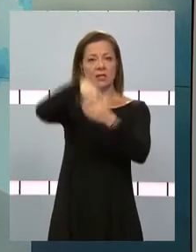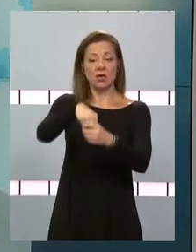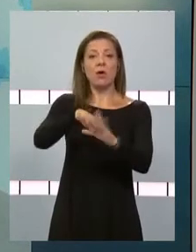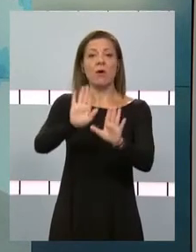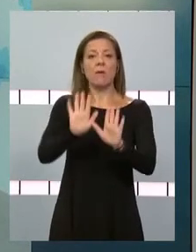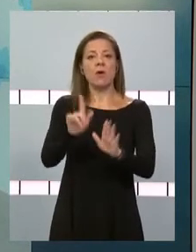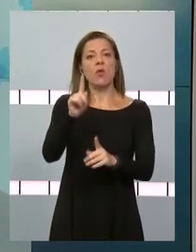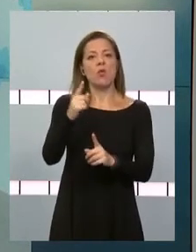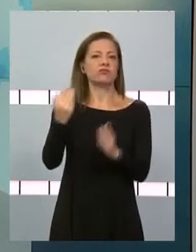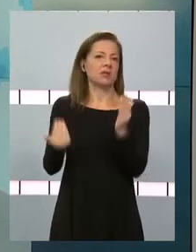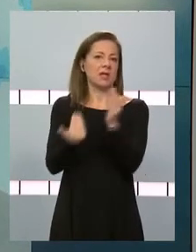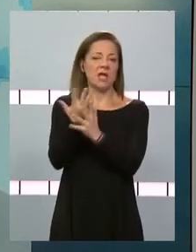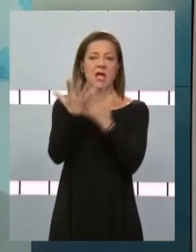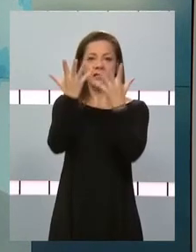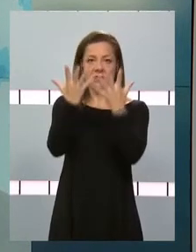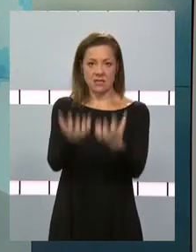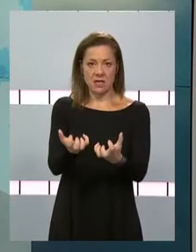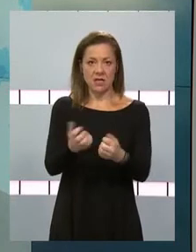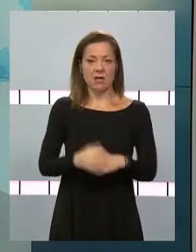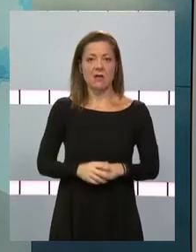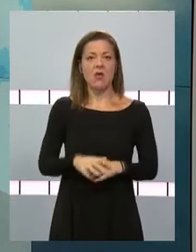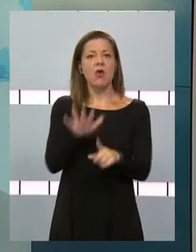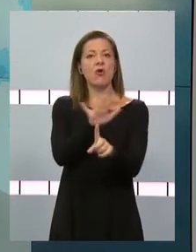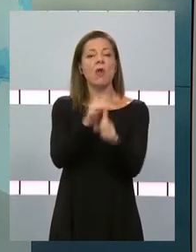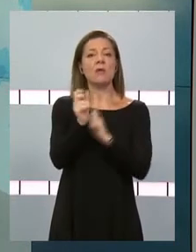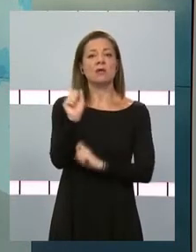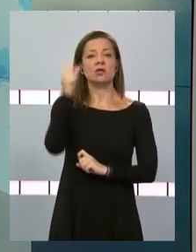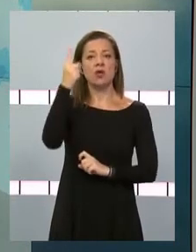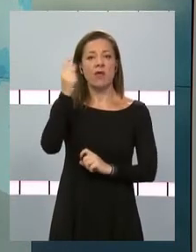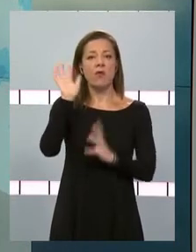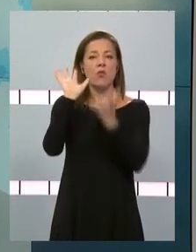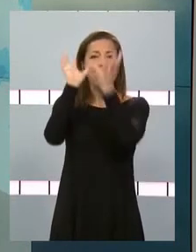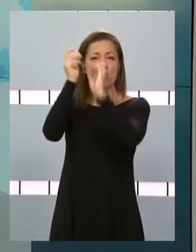definitiva una jornada seca con ambiente soleado y casi ausencia